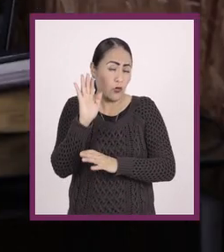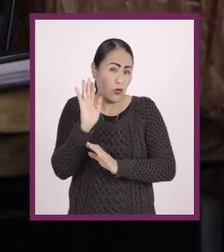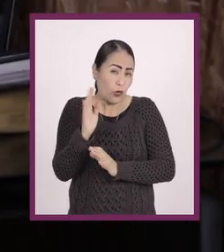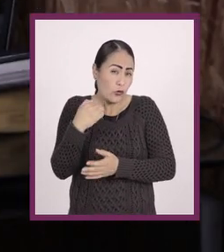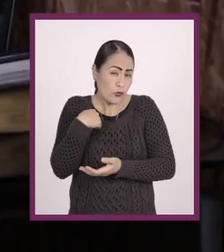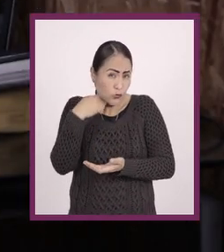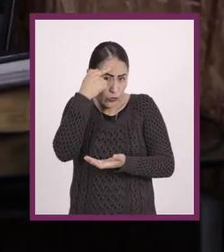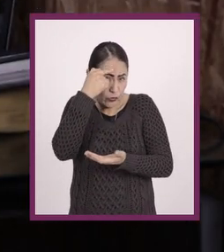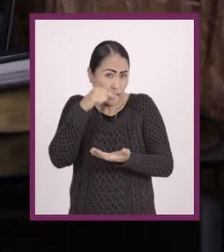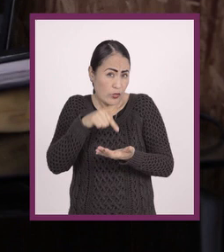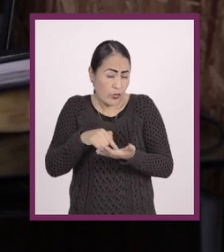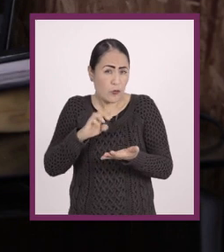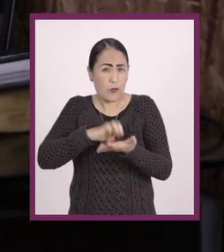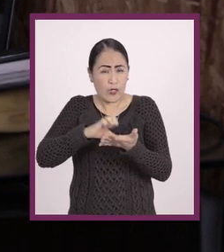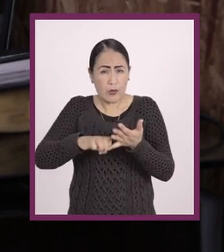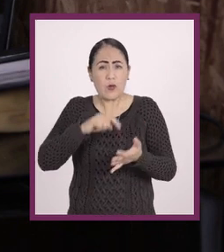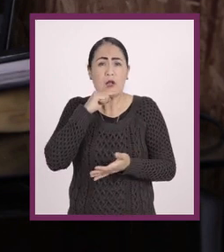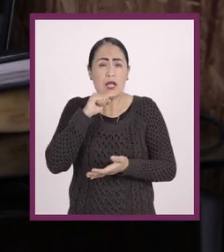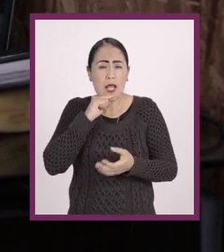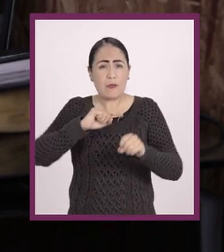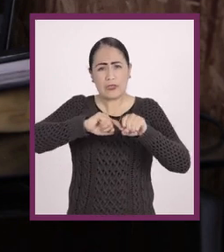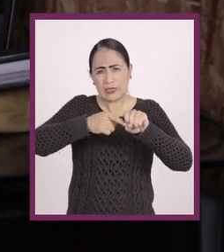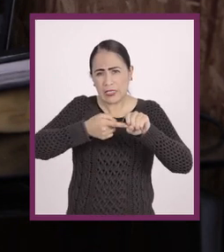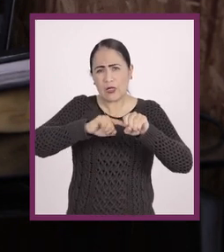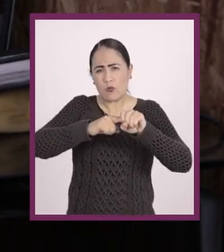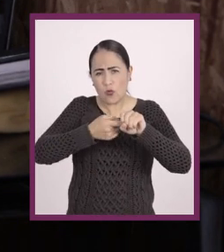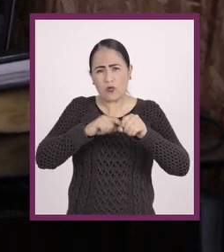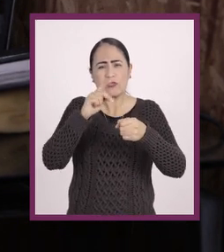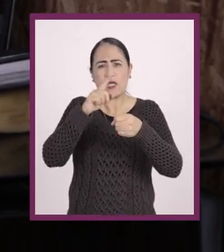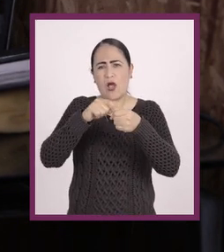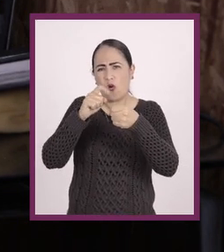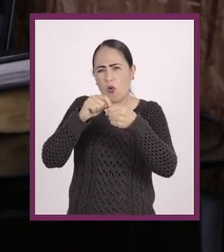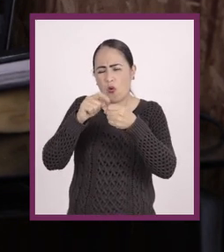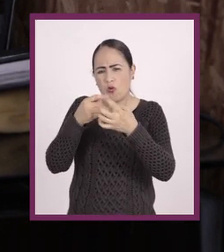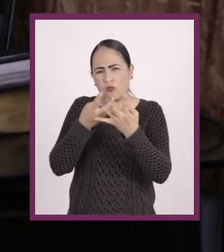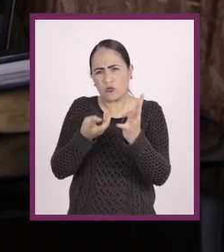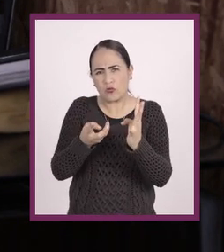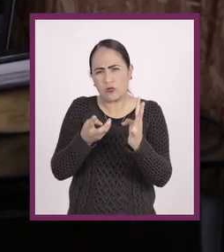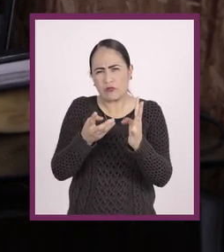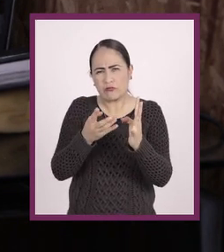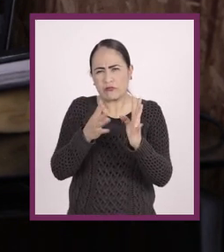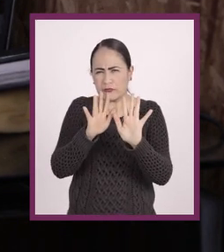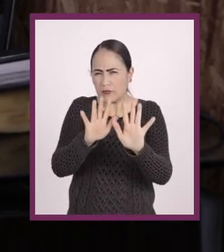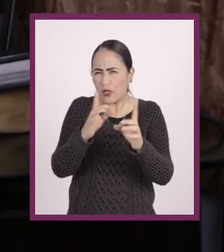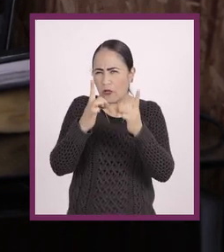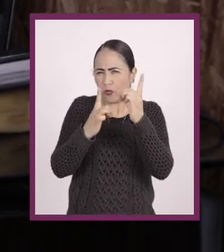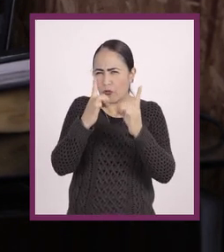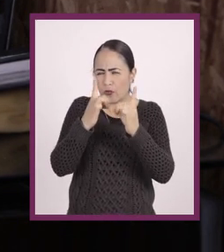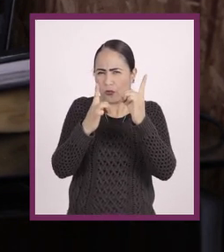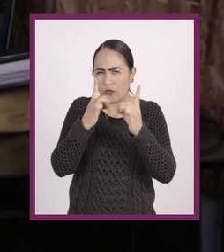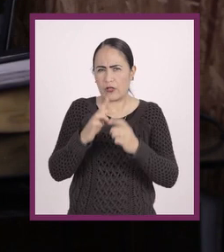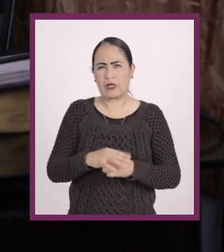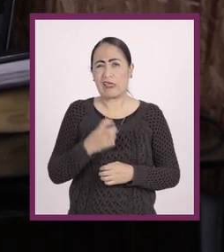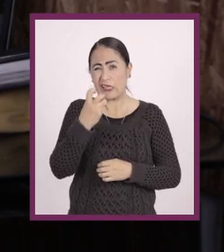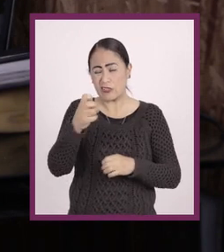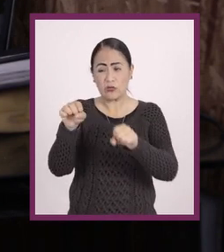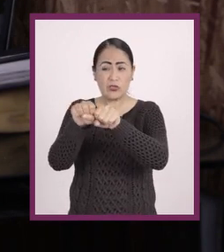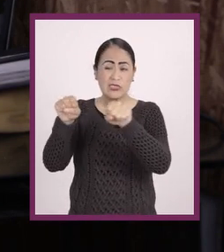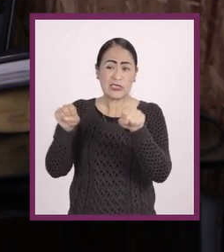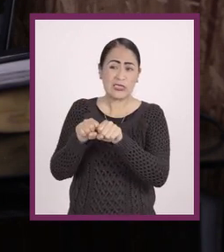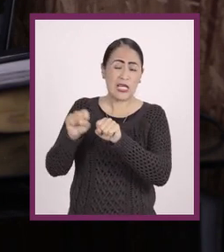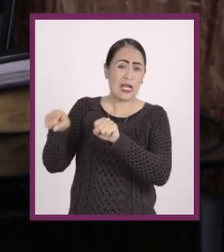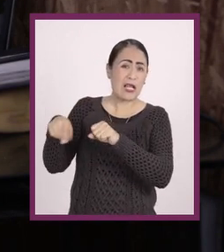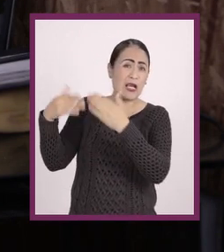que todo lo que vamos a usar para trabajar como lápices sacapuntas colores pero duda todas esas cosas